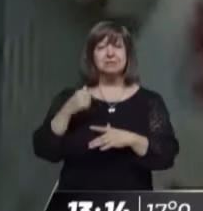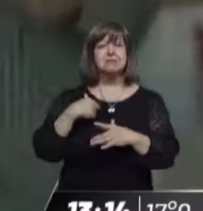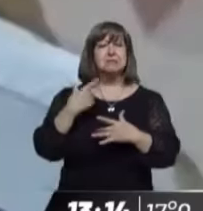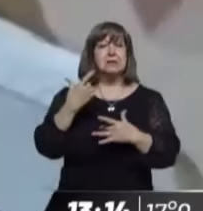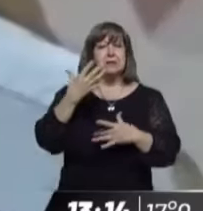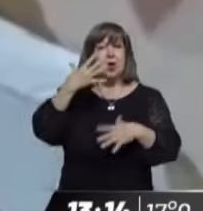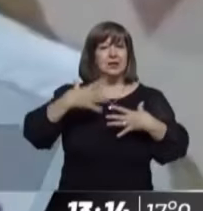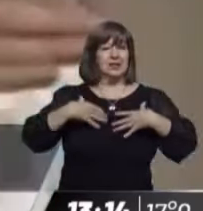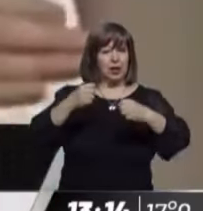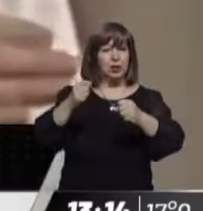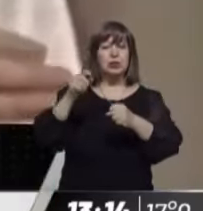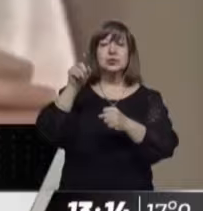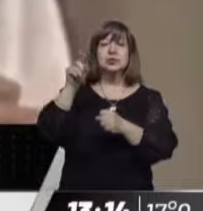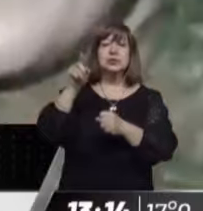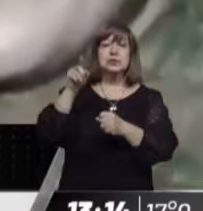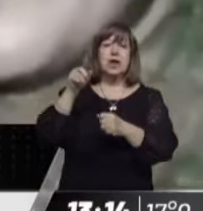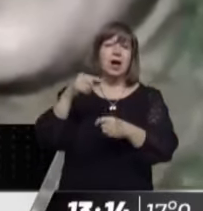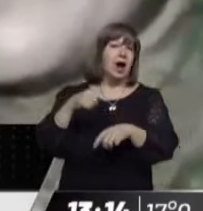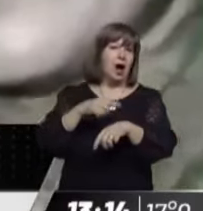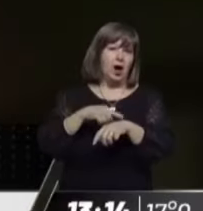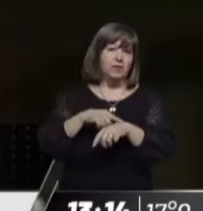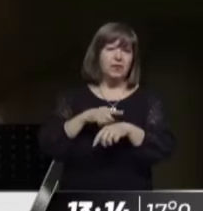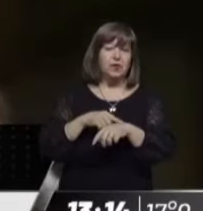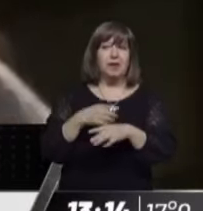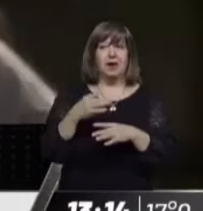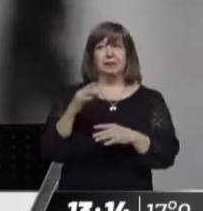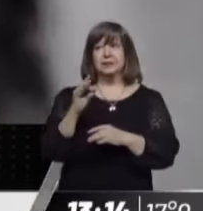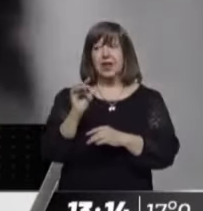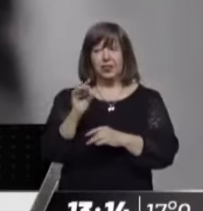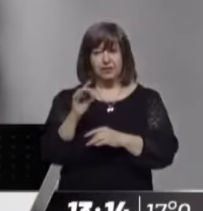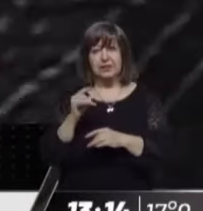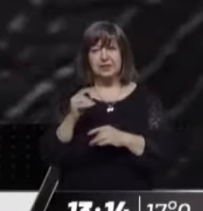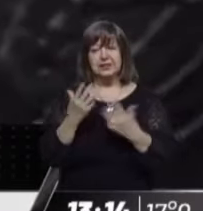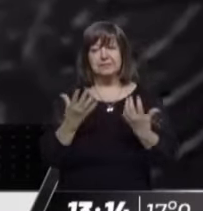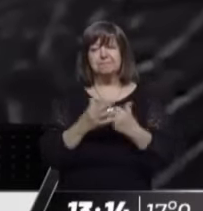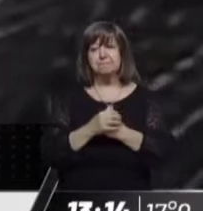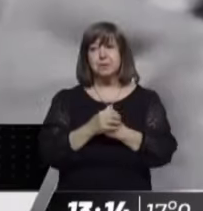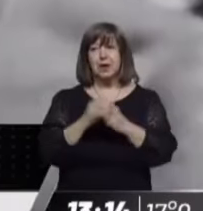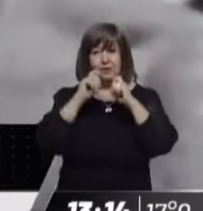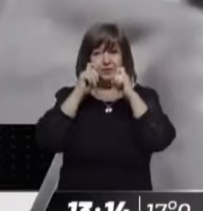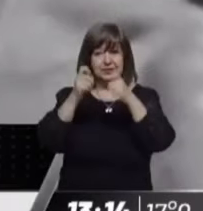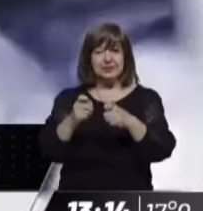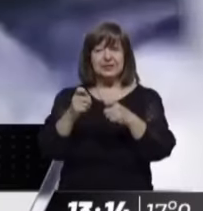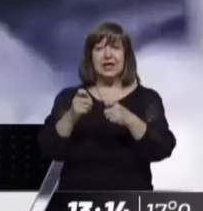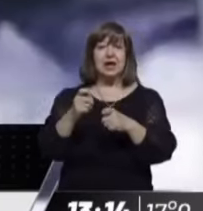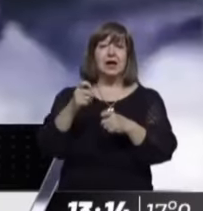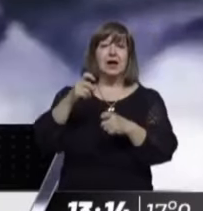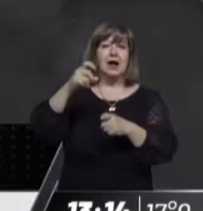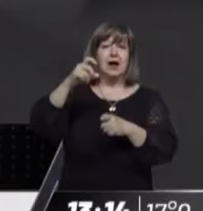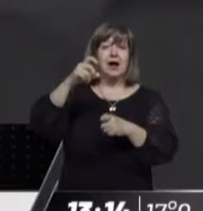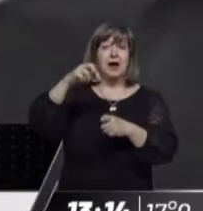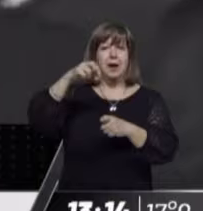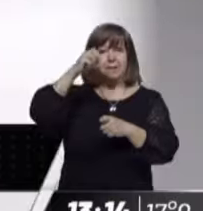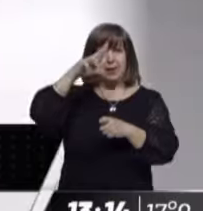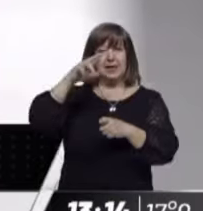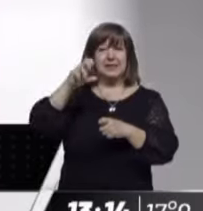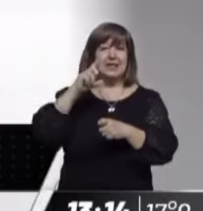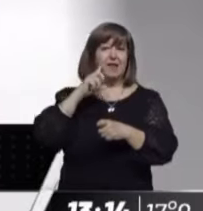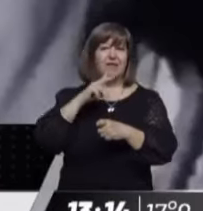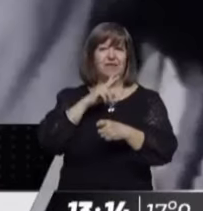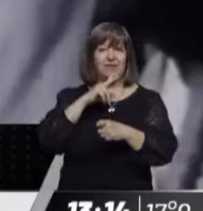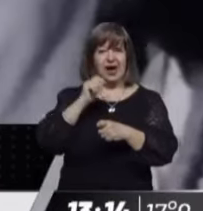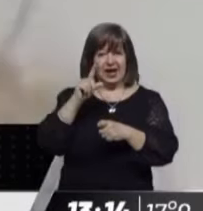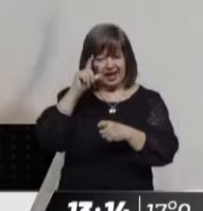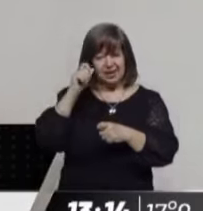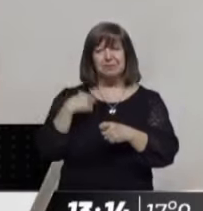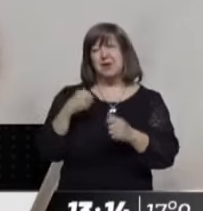estas horas está viviendo momentos realmente complejos. Quien fue a visitarlo fue Carlos Perciavale, quien trabajó con